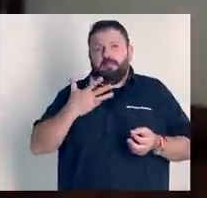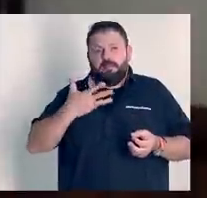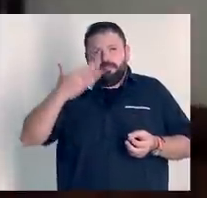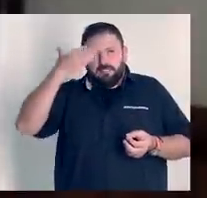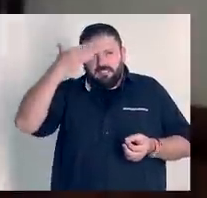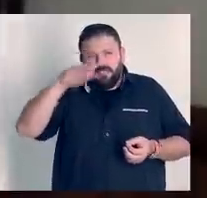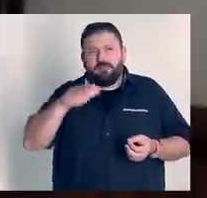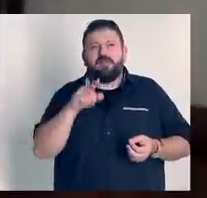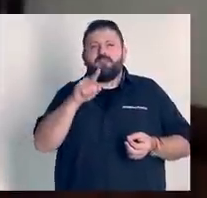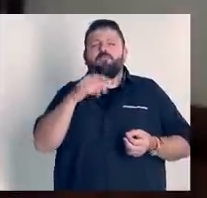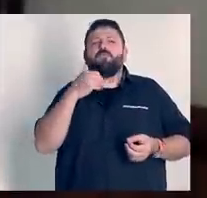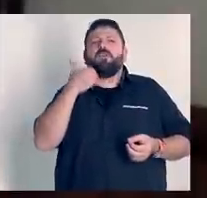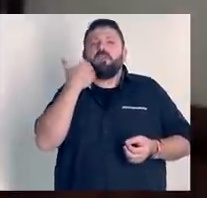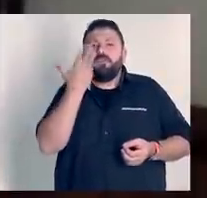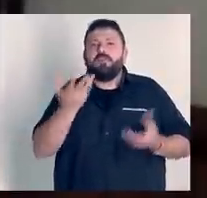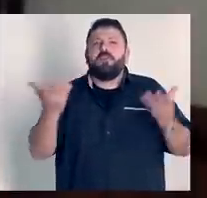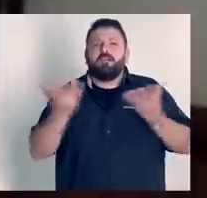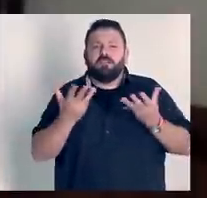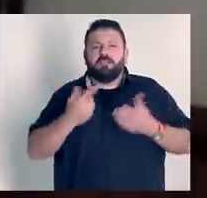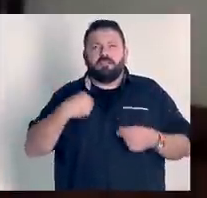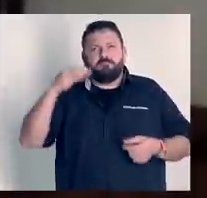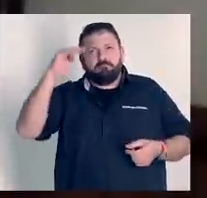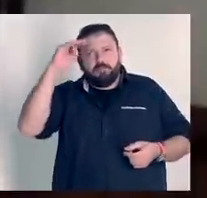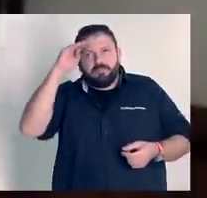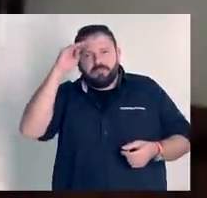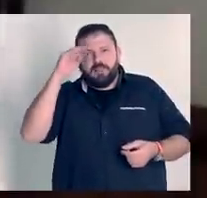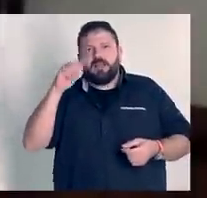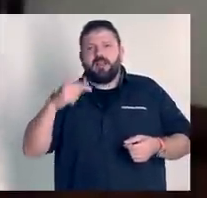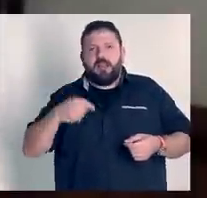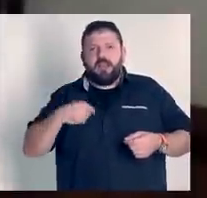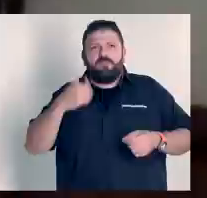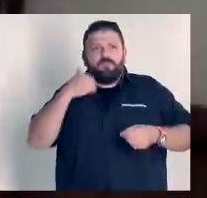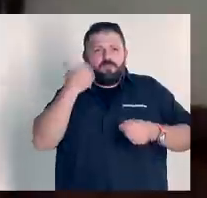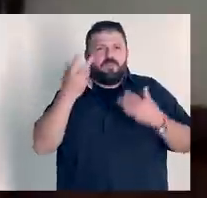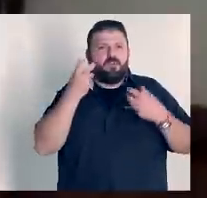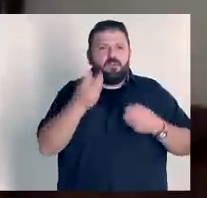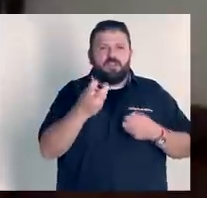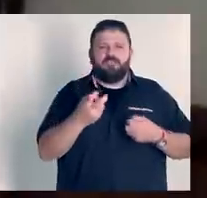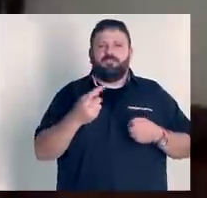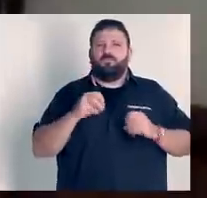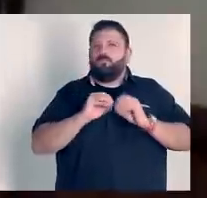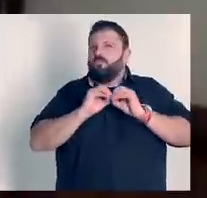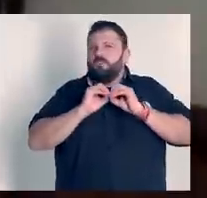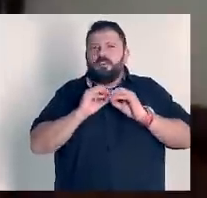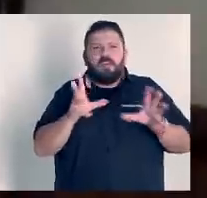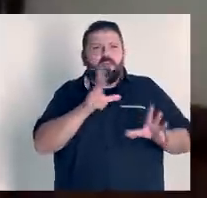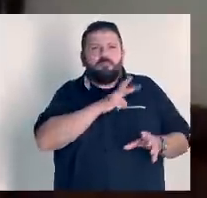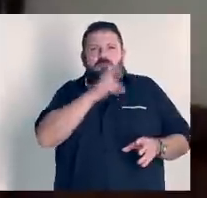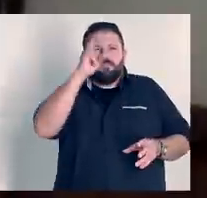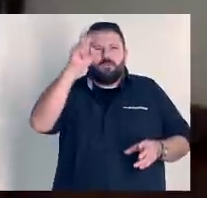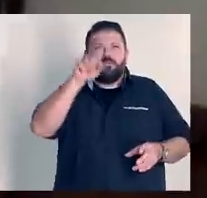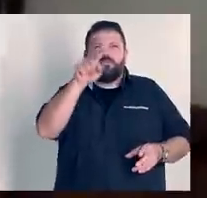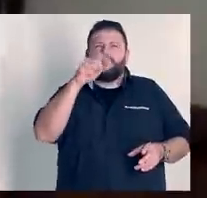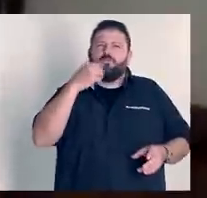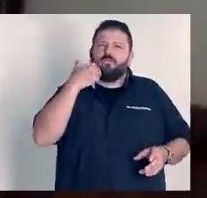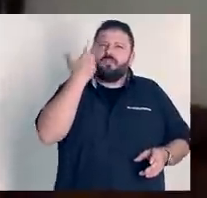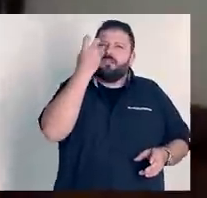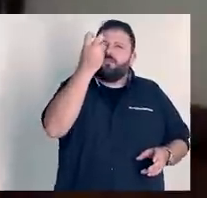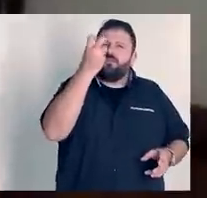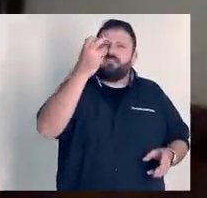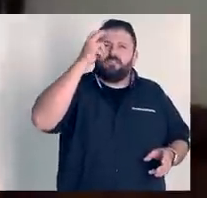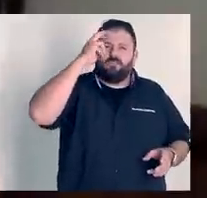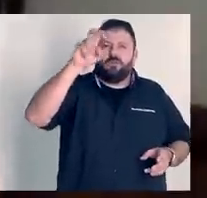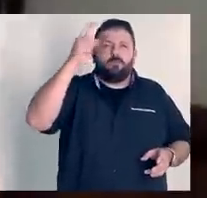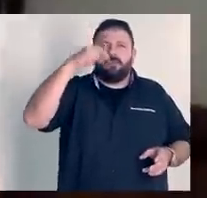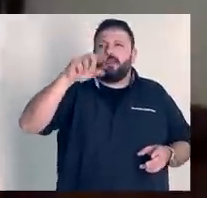lo que quieres y comprometerte contigo mismo y tener muy claro tu sueño y tener esa bravura para que nadie te lo pueda